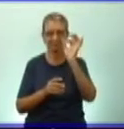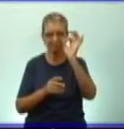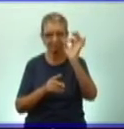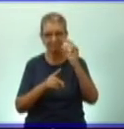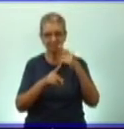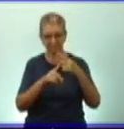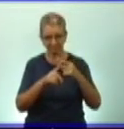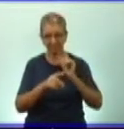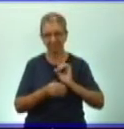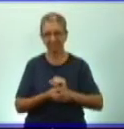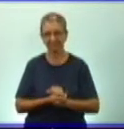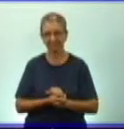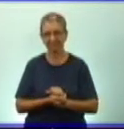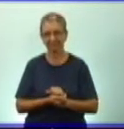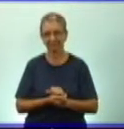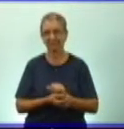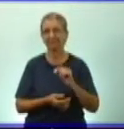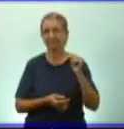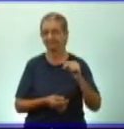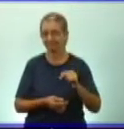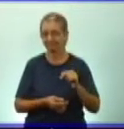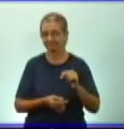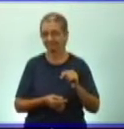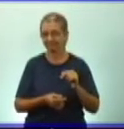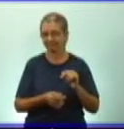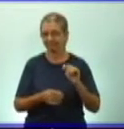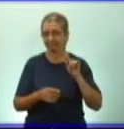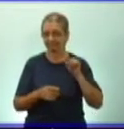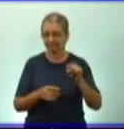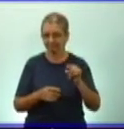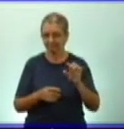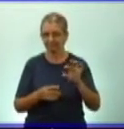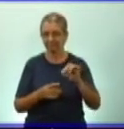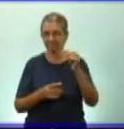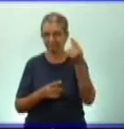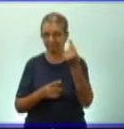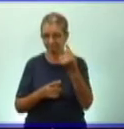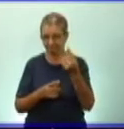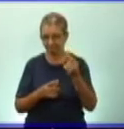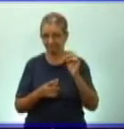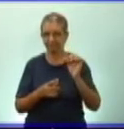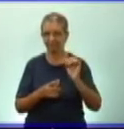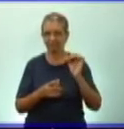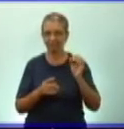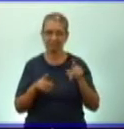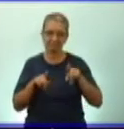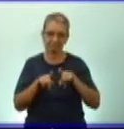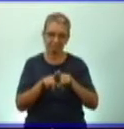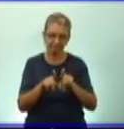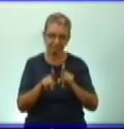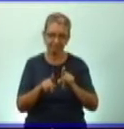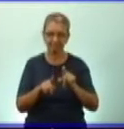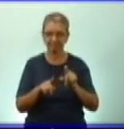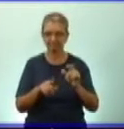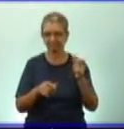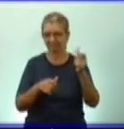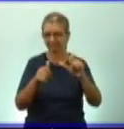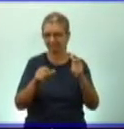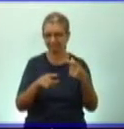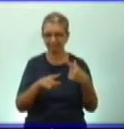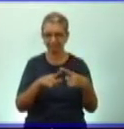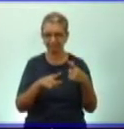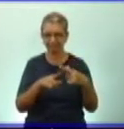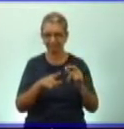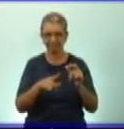químico oxígeno. Ahora bien, cuando este elemento químico oxígeno se encuentra acompañado de un elemento químico no